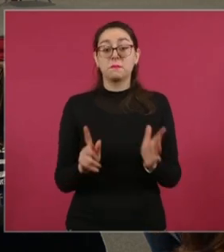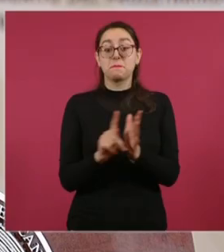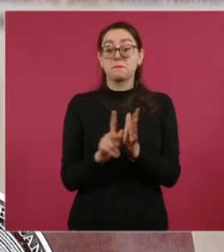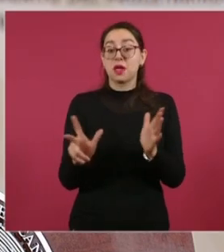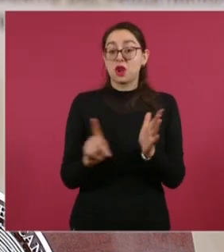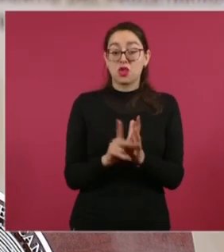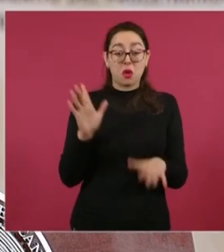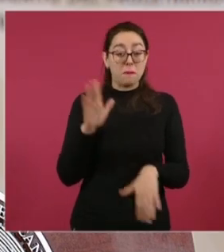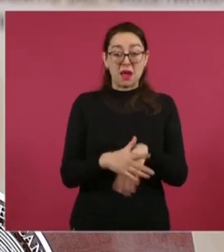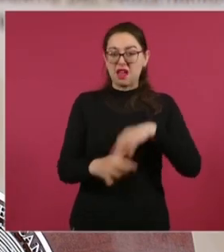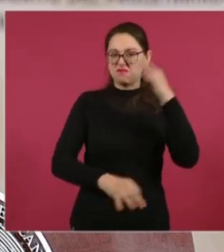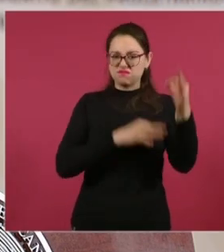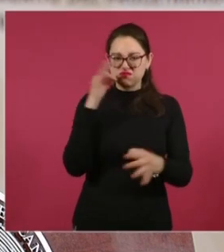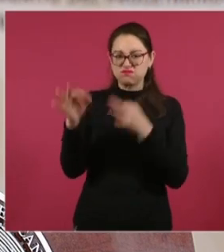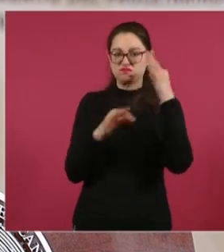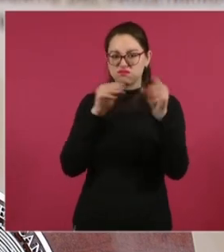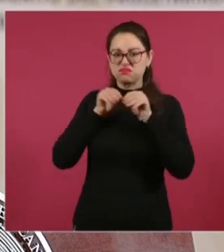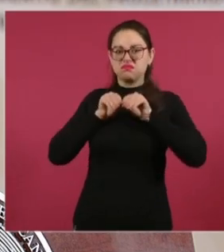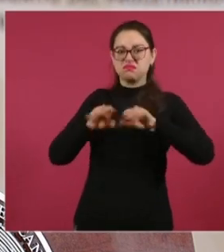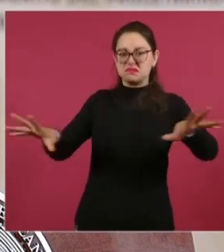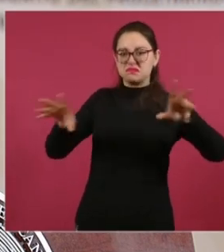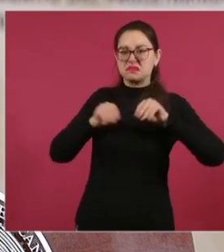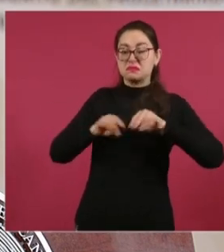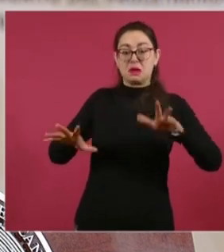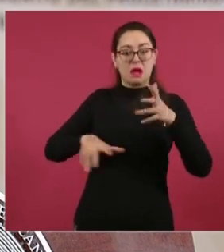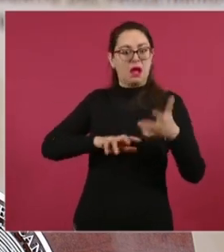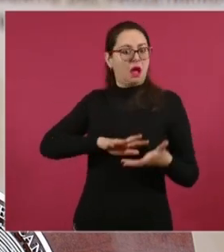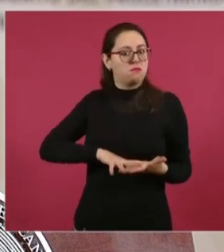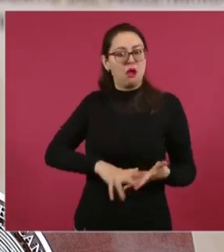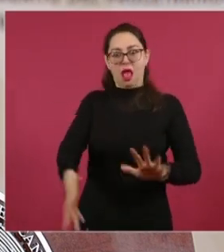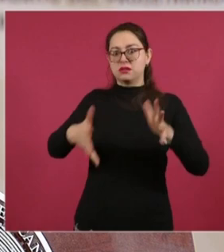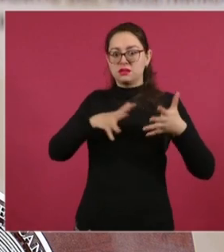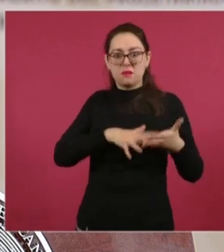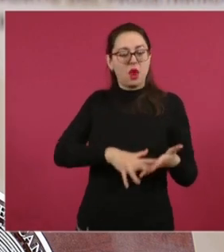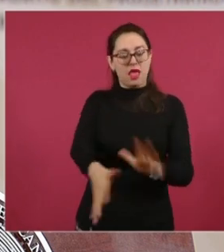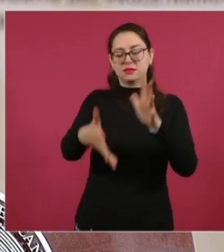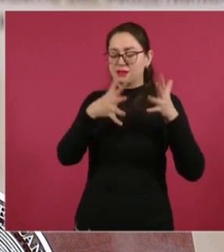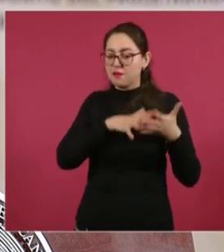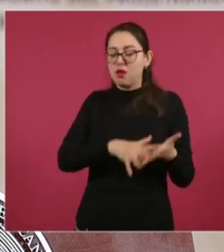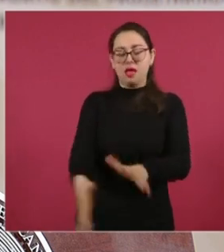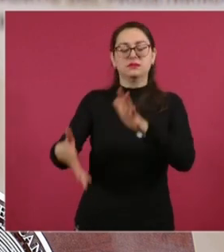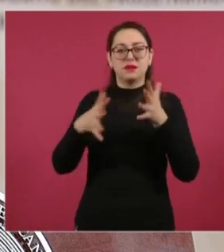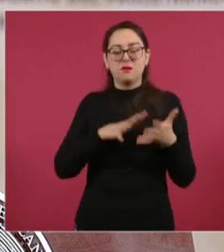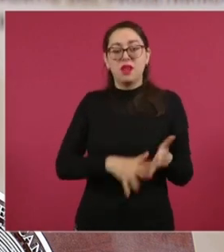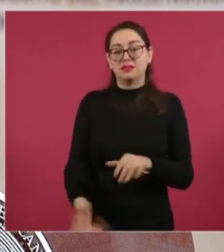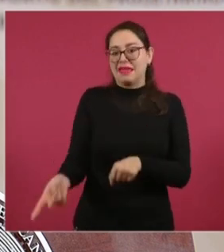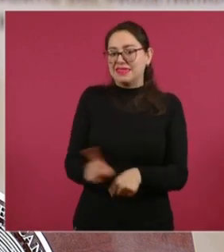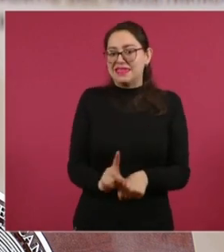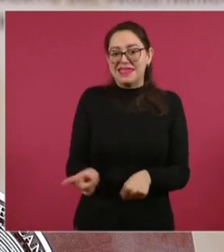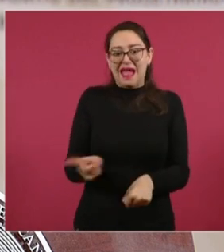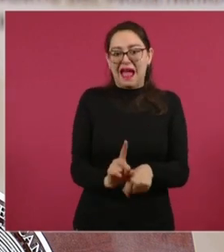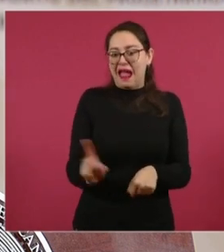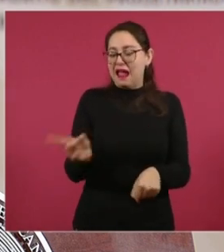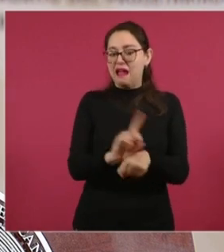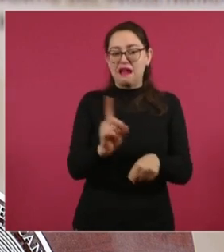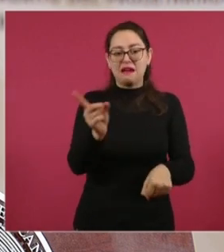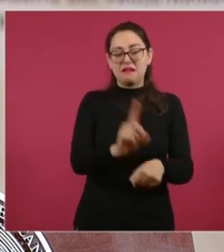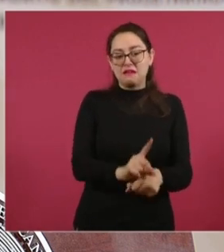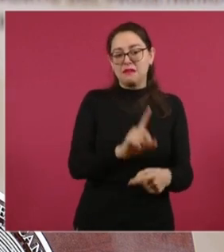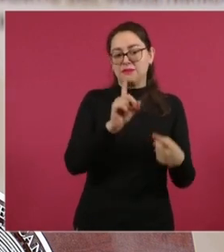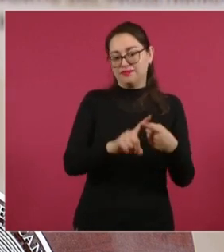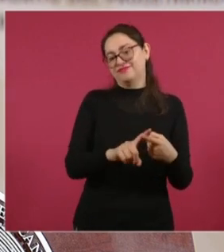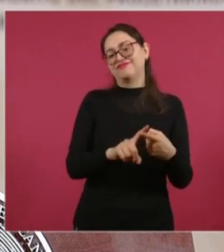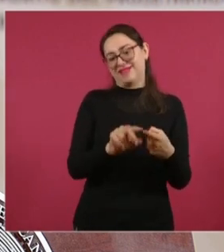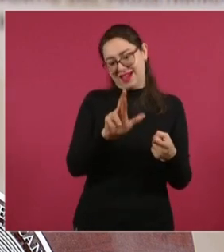Así es, Reforma, con 31 portadas seguidos del Sol de México y El Universal, con